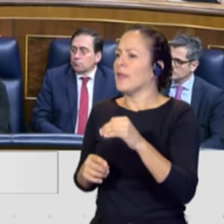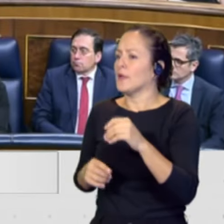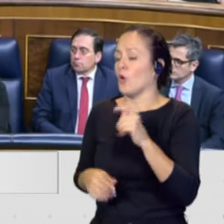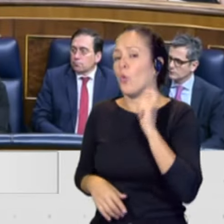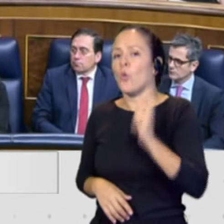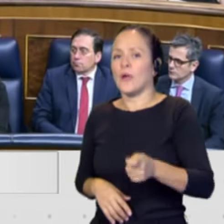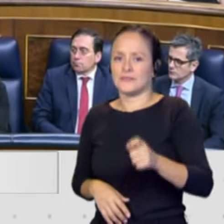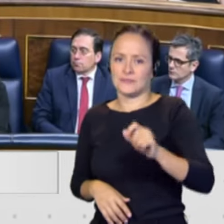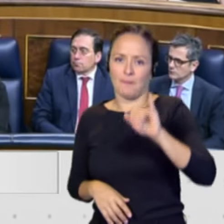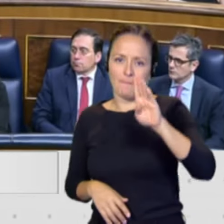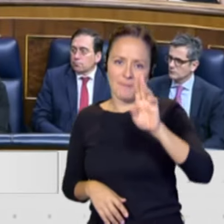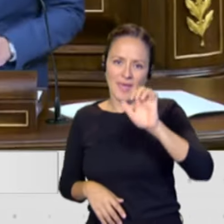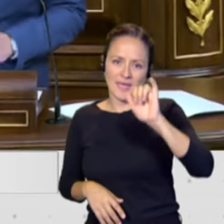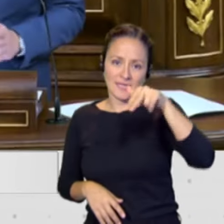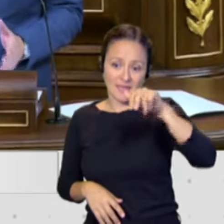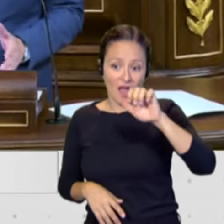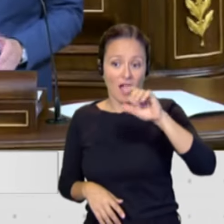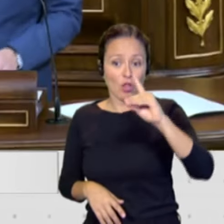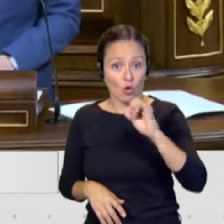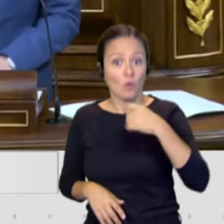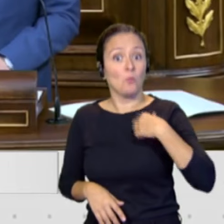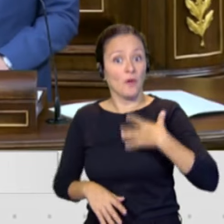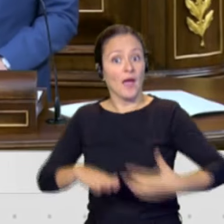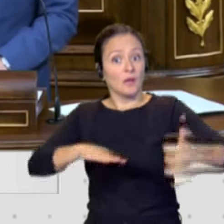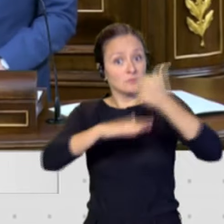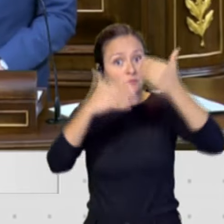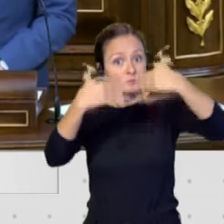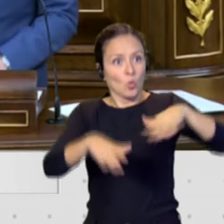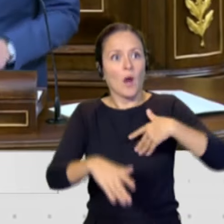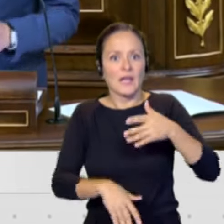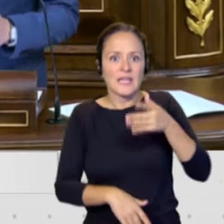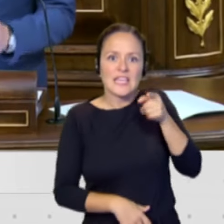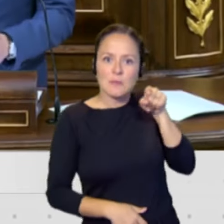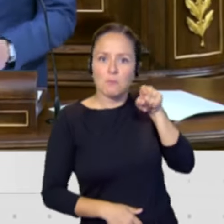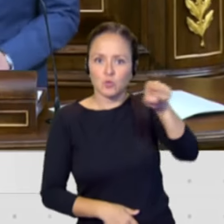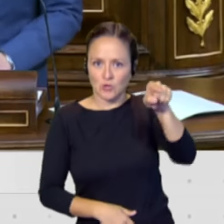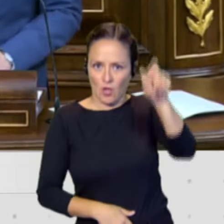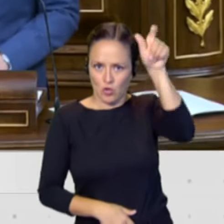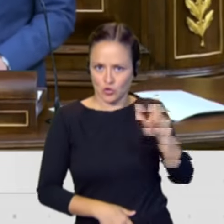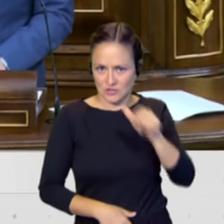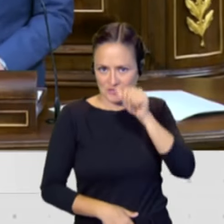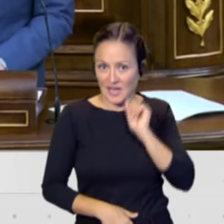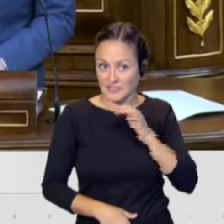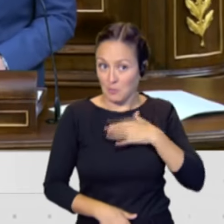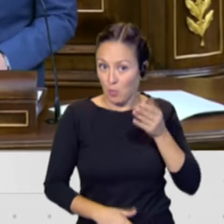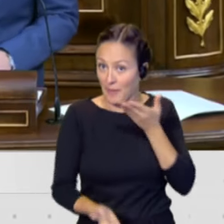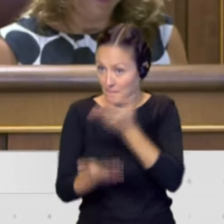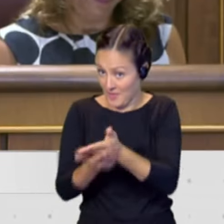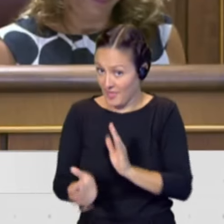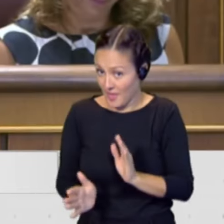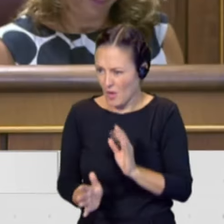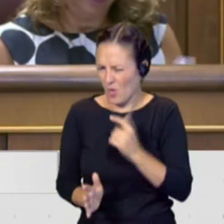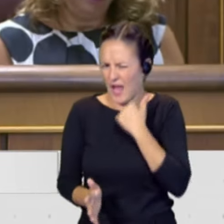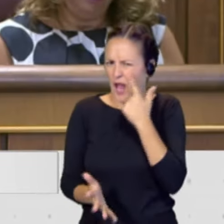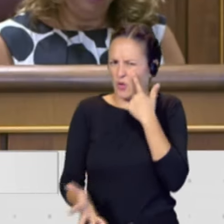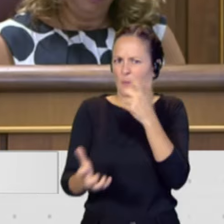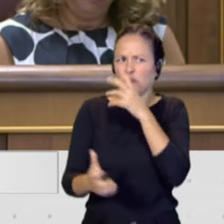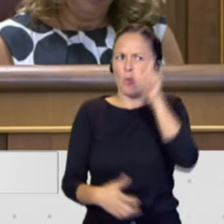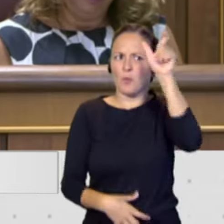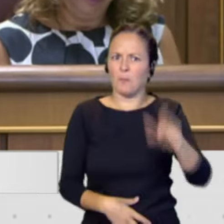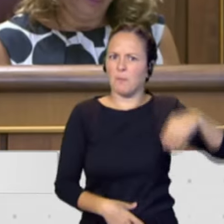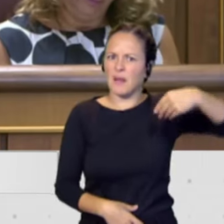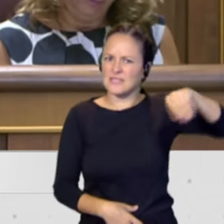supremo la posibilidad de que se impute el presidente del gobierno a Pedro Sánchez esto es eh una cuestión eh bastante llamativa no siendo el presidente del gobierno